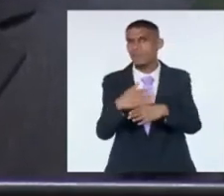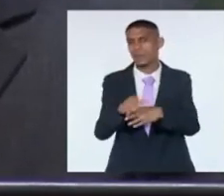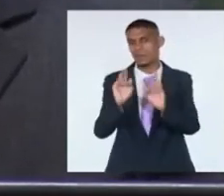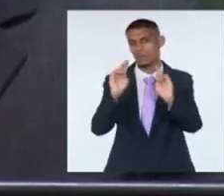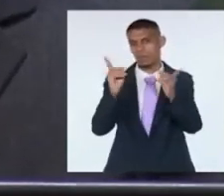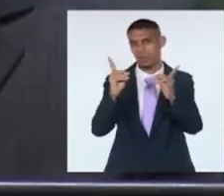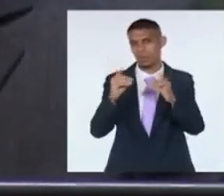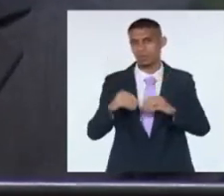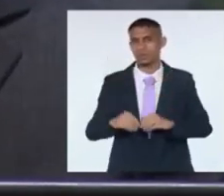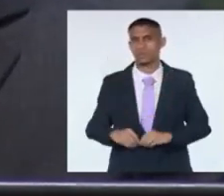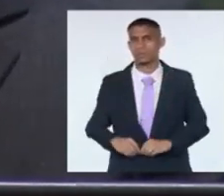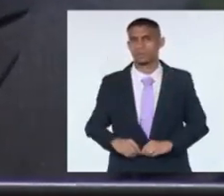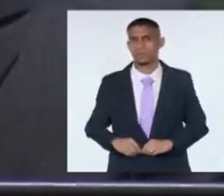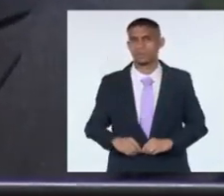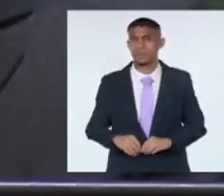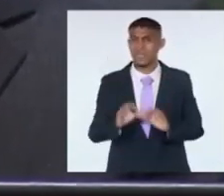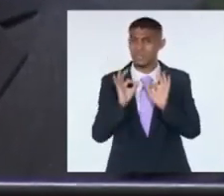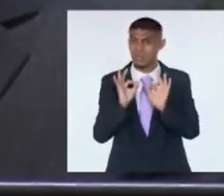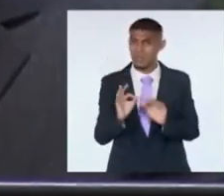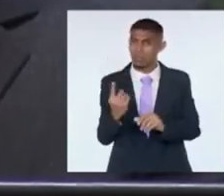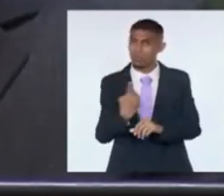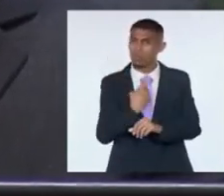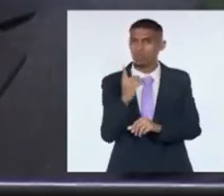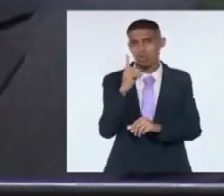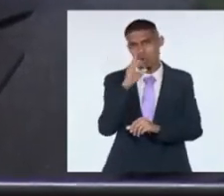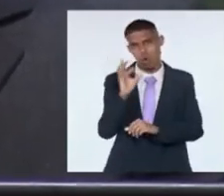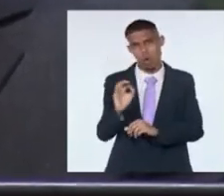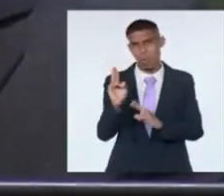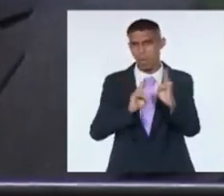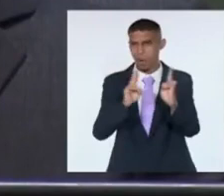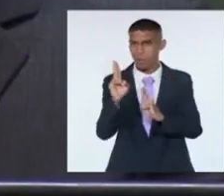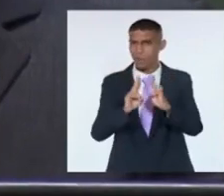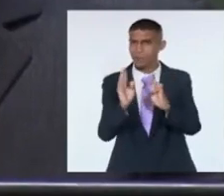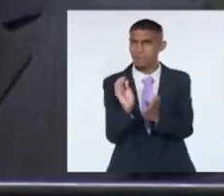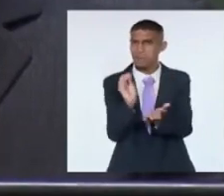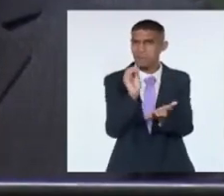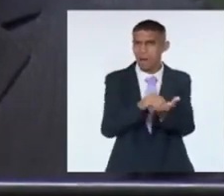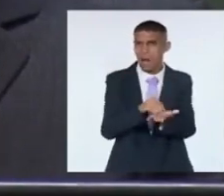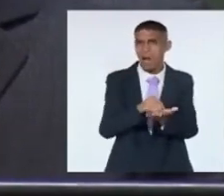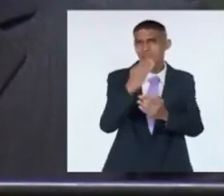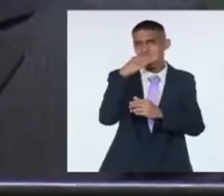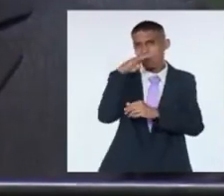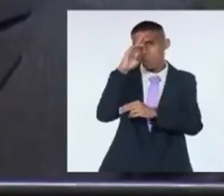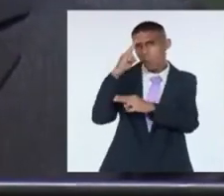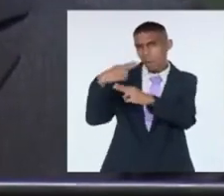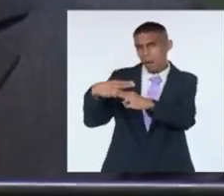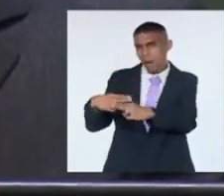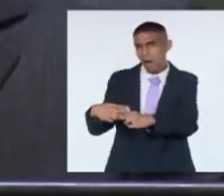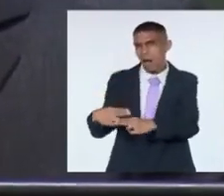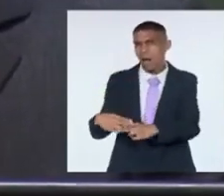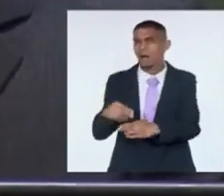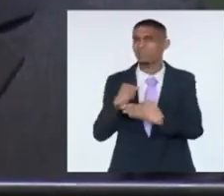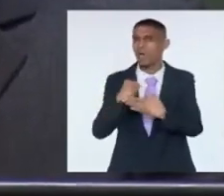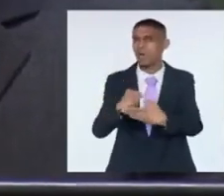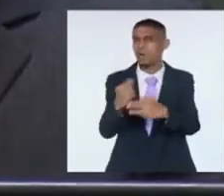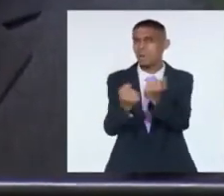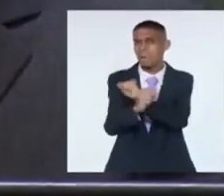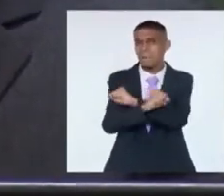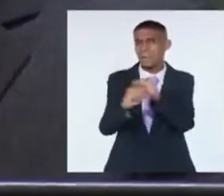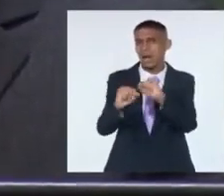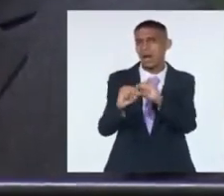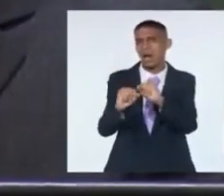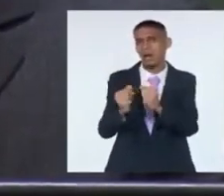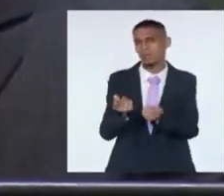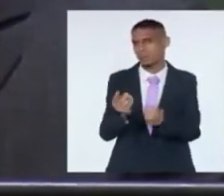Asimismo rechazamos y condenamos la inclusión de Cuba como un promotor del terrorismo dentro de las listas unilaterales